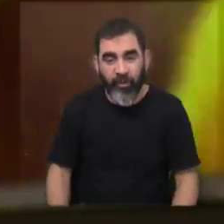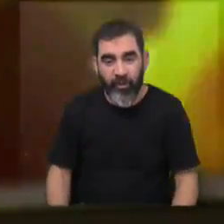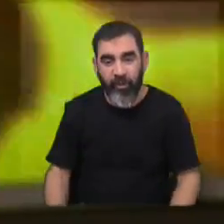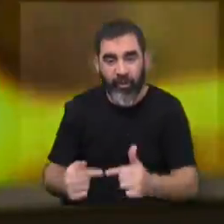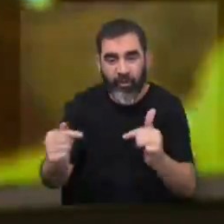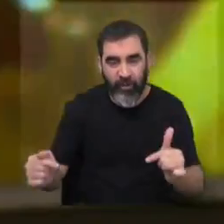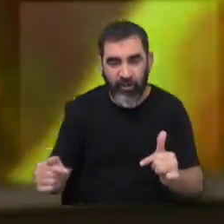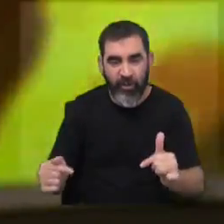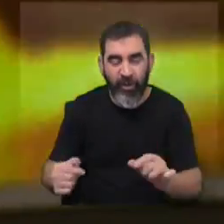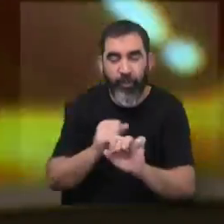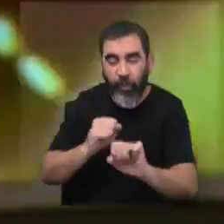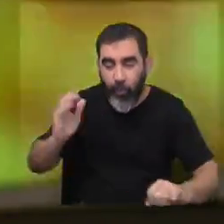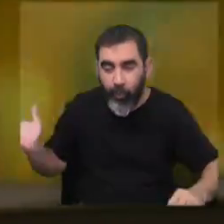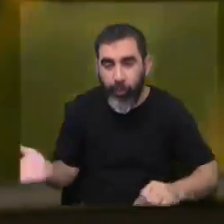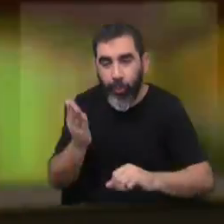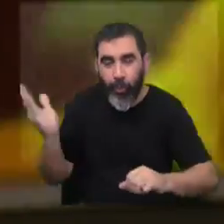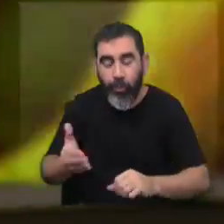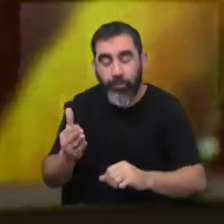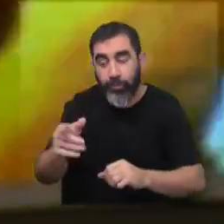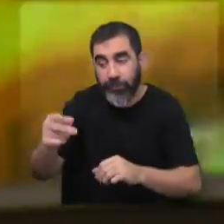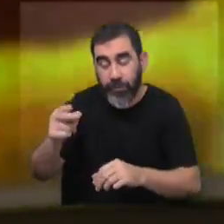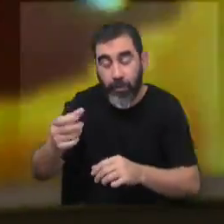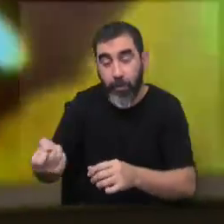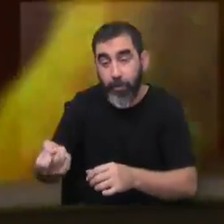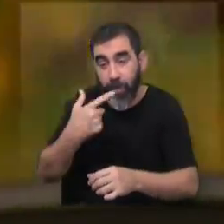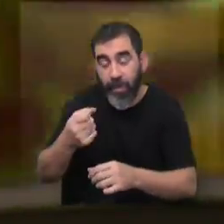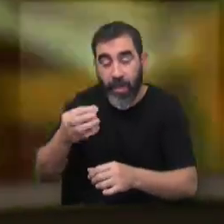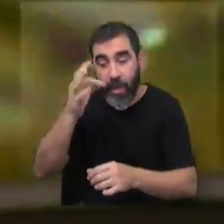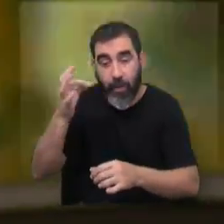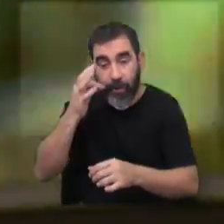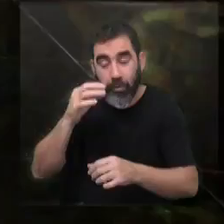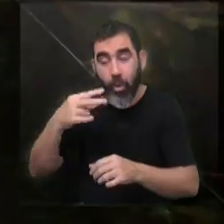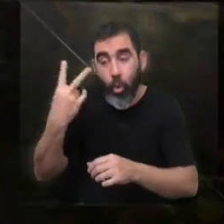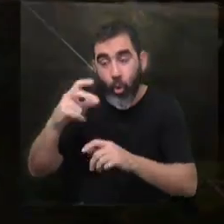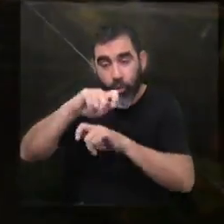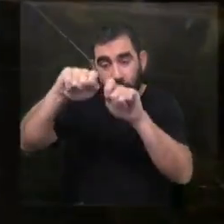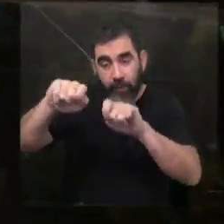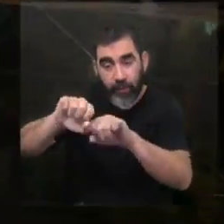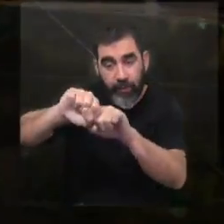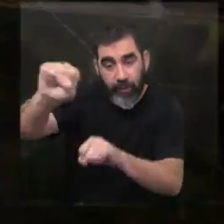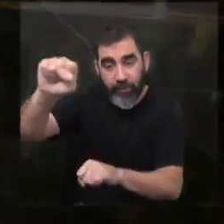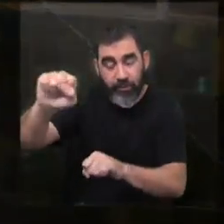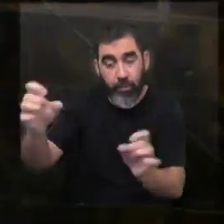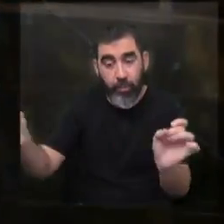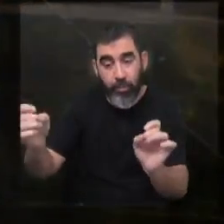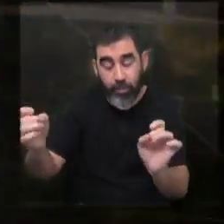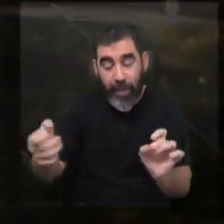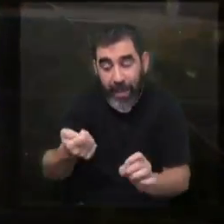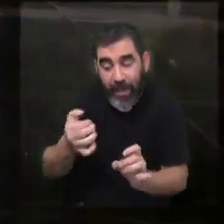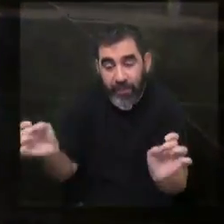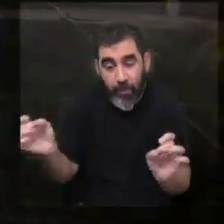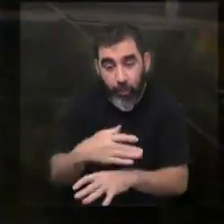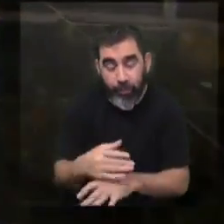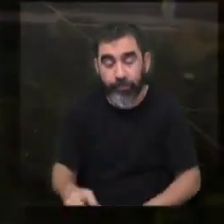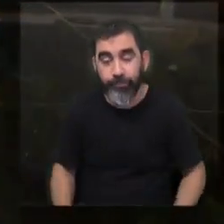llegar a influir en la producción de la apitoxina. En eso tenemos 2 tesis de posgrado en curso y